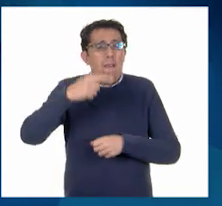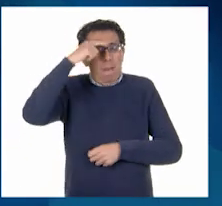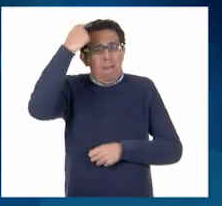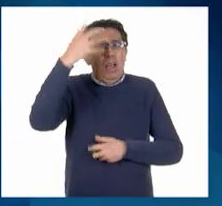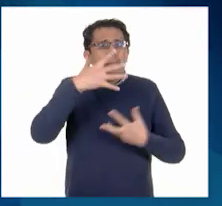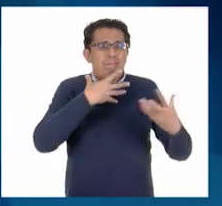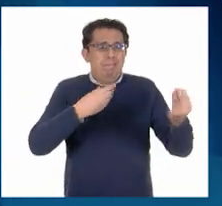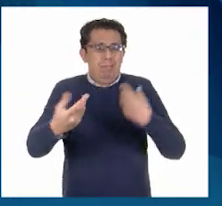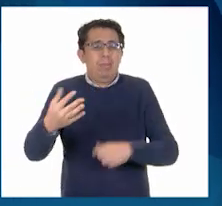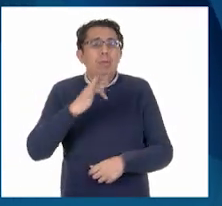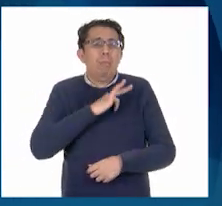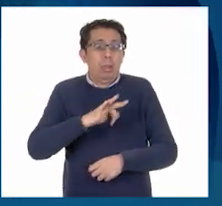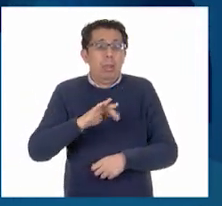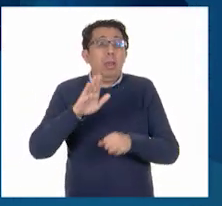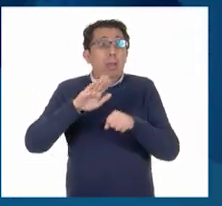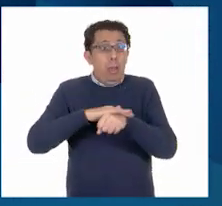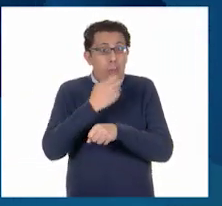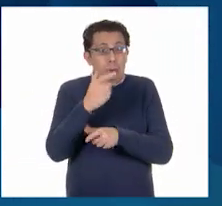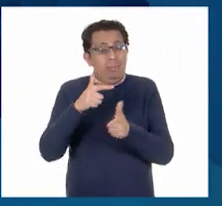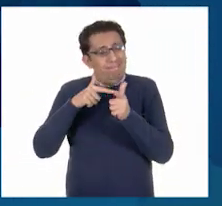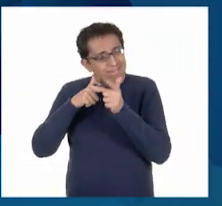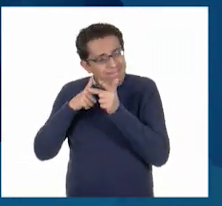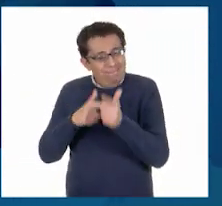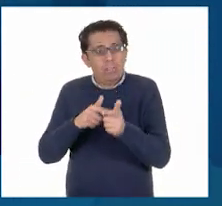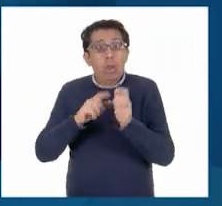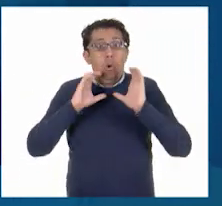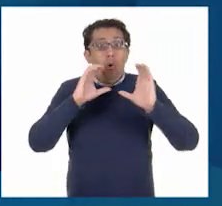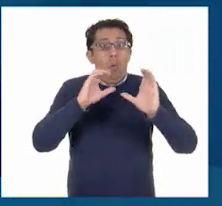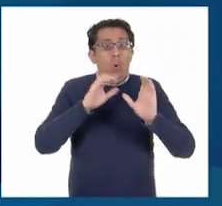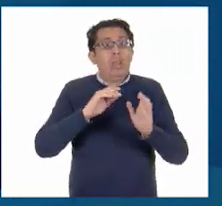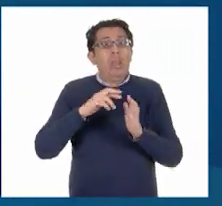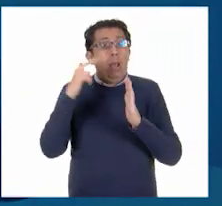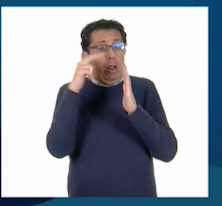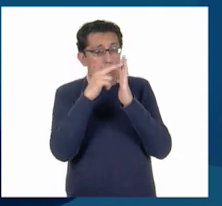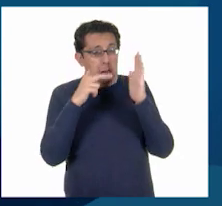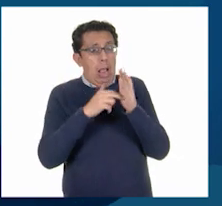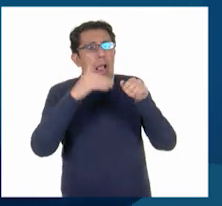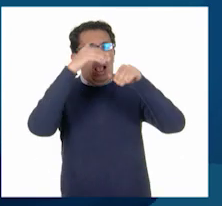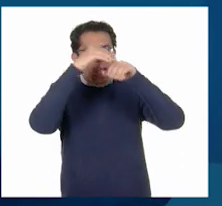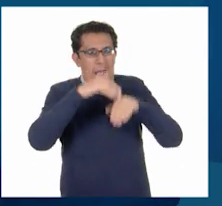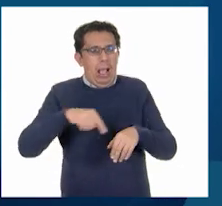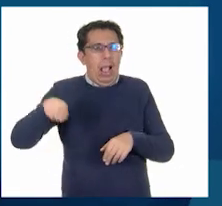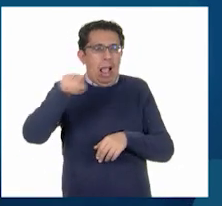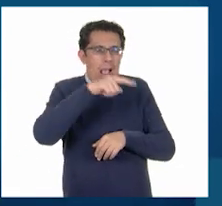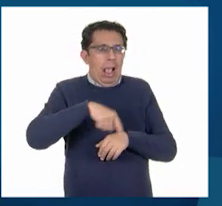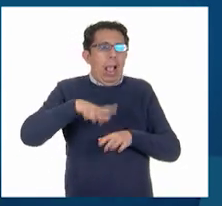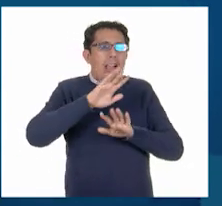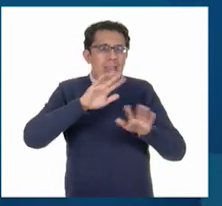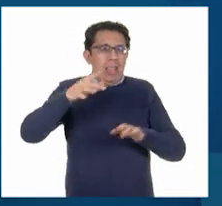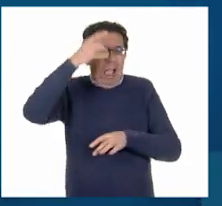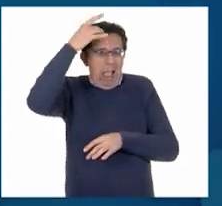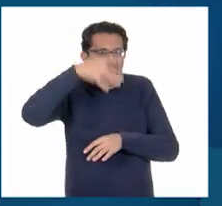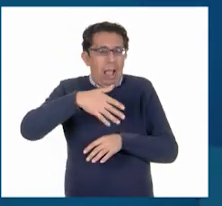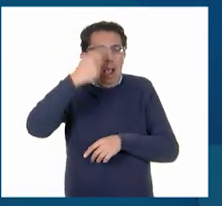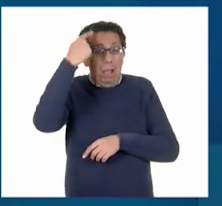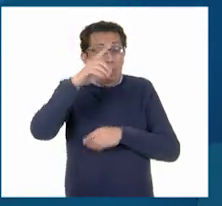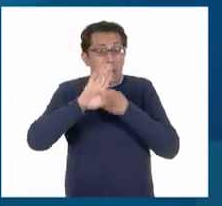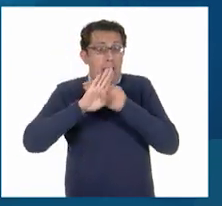personas. Por eso hay que continuar cuidándonos siguiendo las buenas prácticas que ya todos conocemos para evitar contagiarnos.